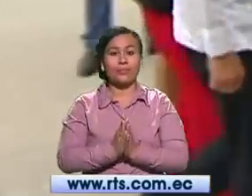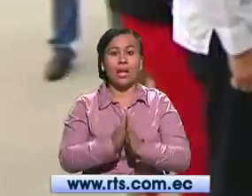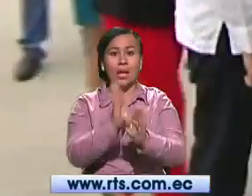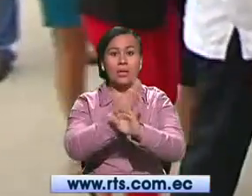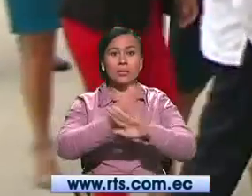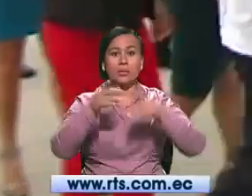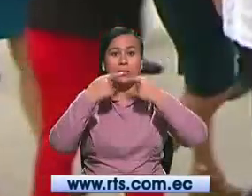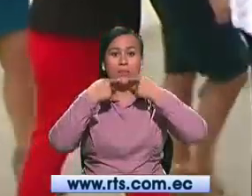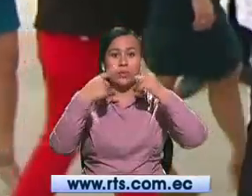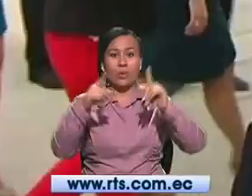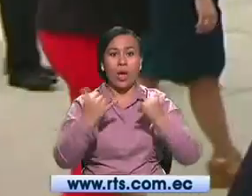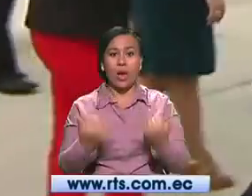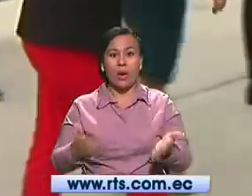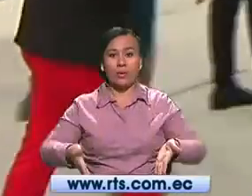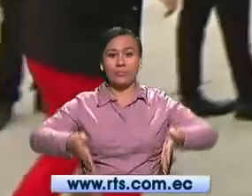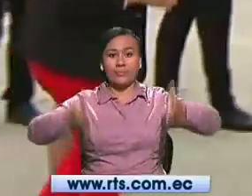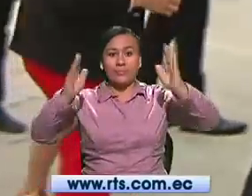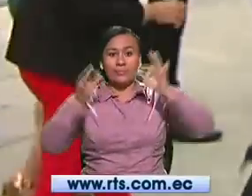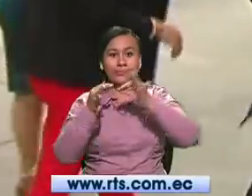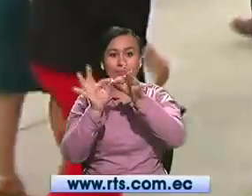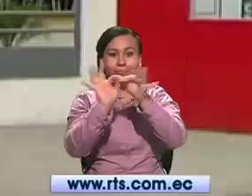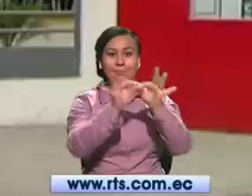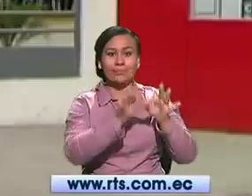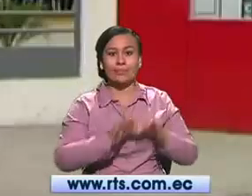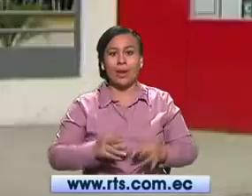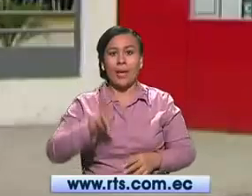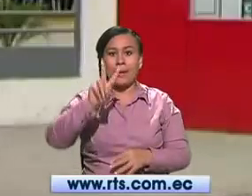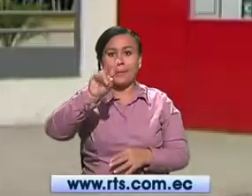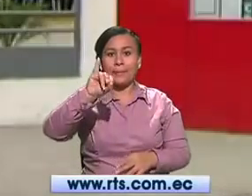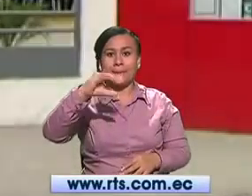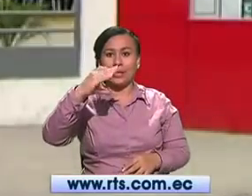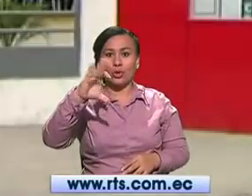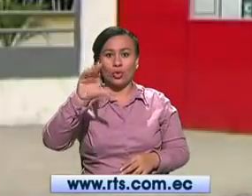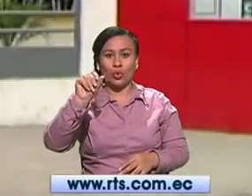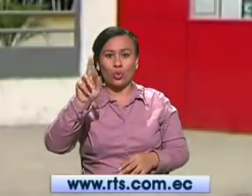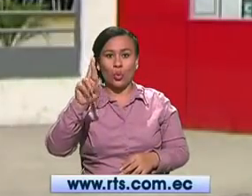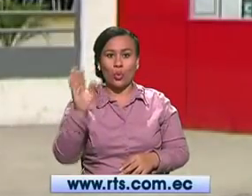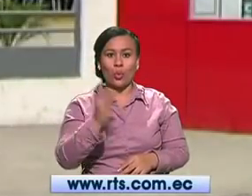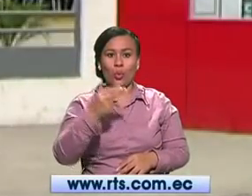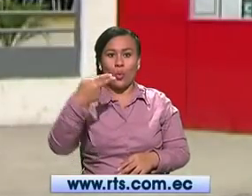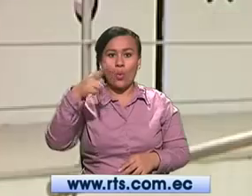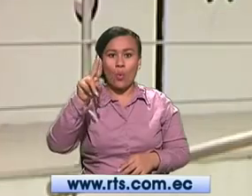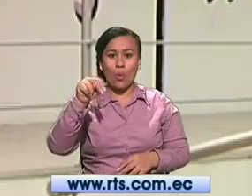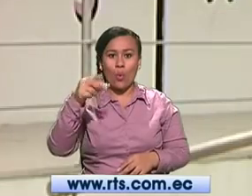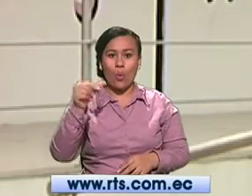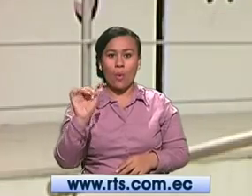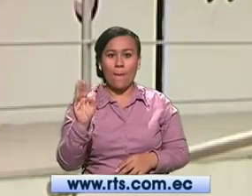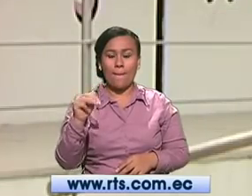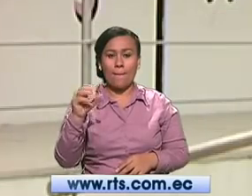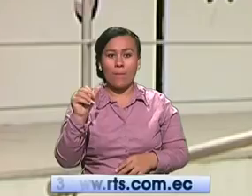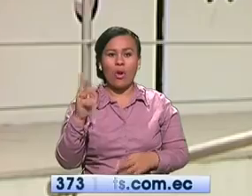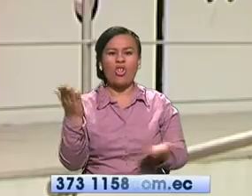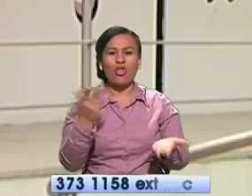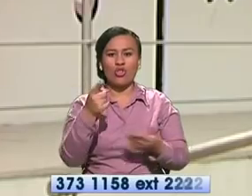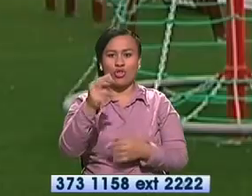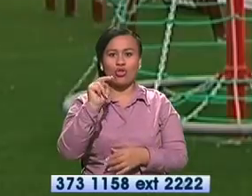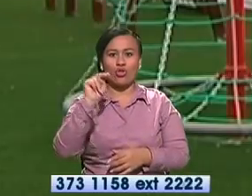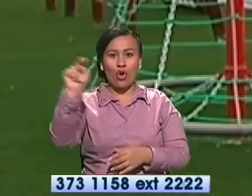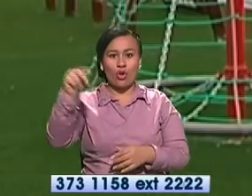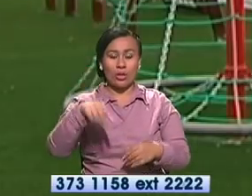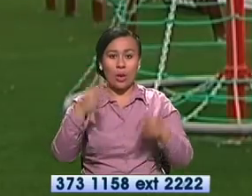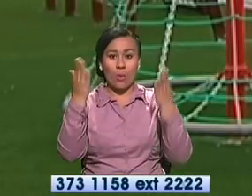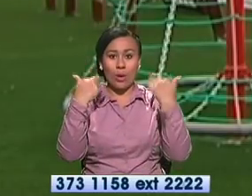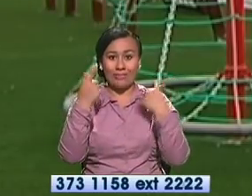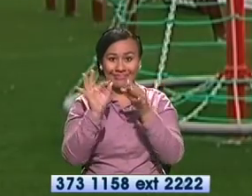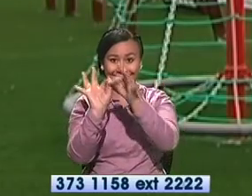en el marco de la entrega de la renovación de la unidad educativa Víctor Hugo Mora, ubicada en la cooperativa Pancho Jácome, al noroeste de Guayaquil. La inversión